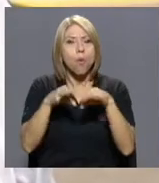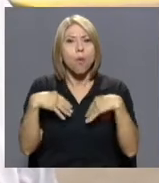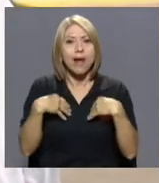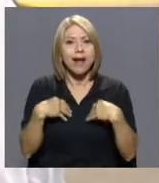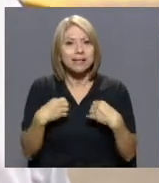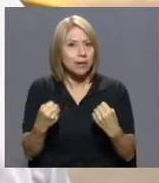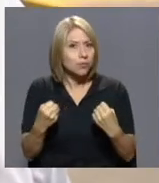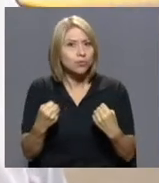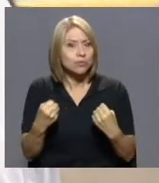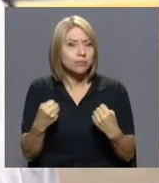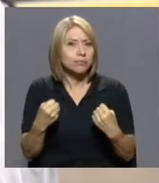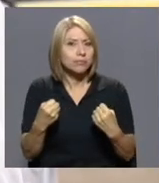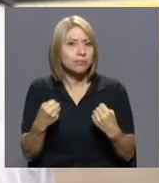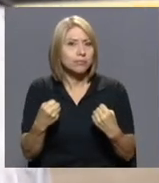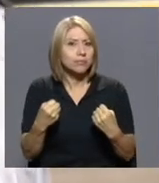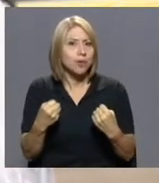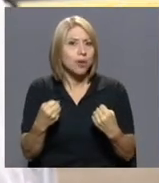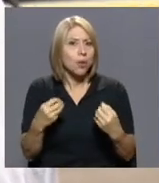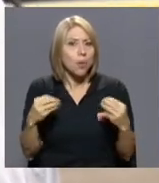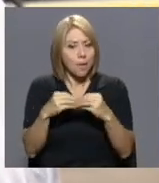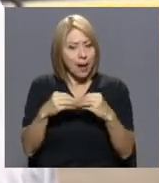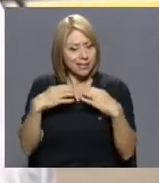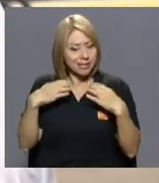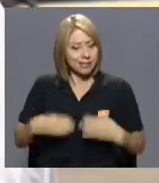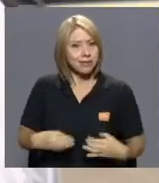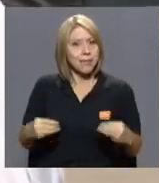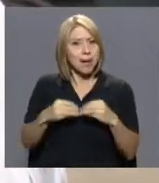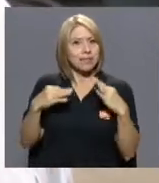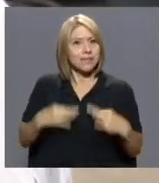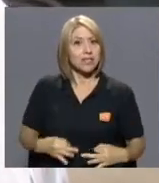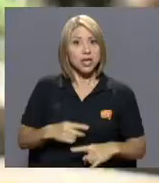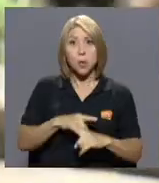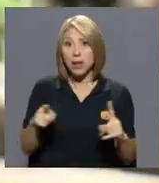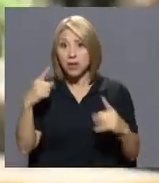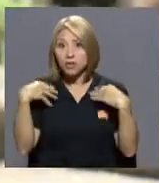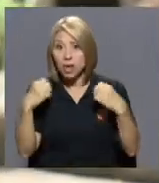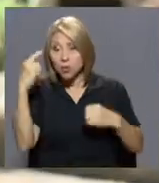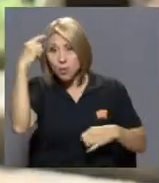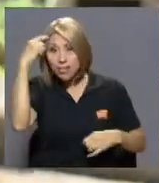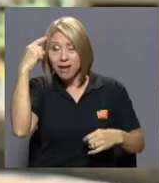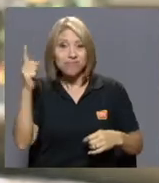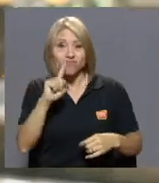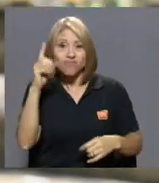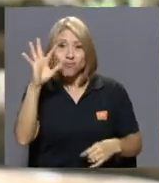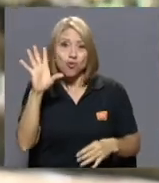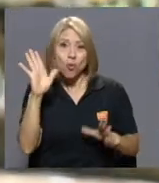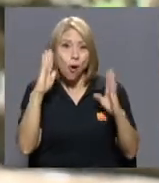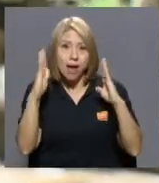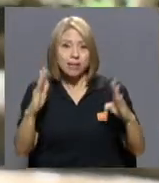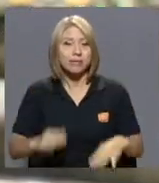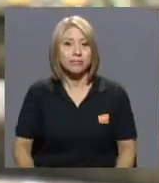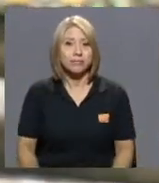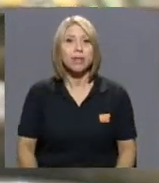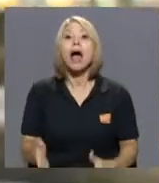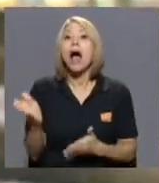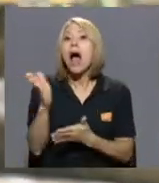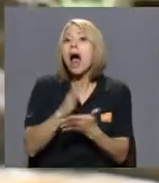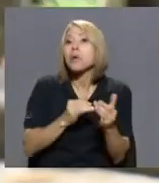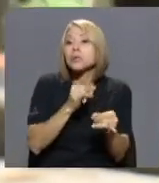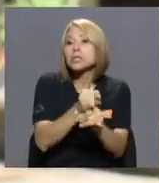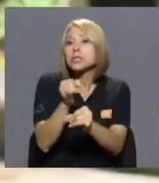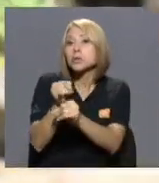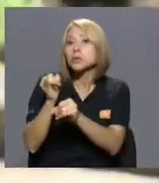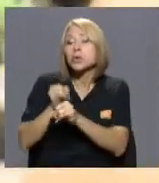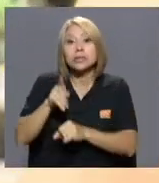que todos entendemos, un asunto más orgánico, más físico, pero la salud mental creo que no. Hay instituciones que deben seguramente atender